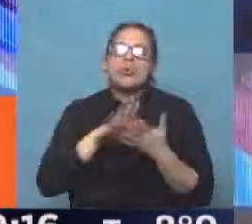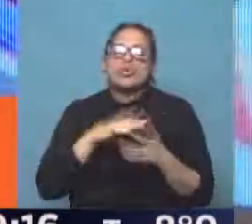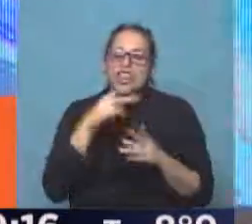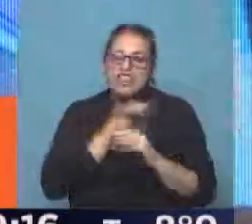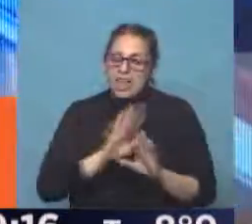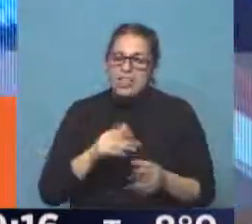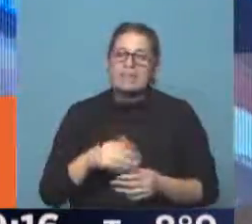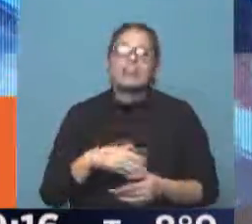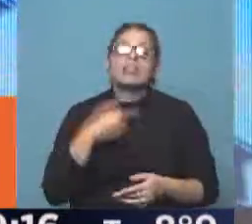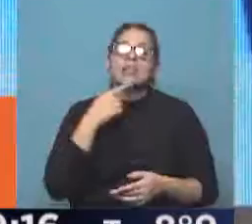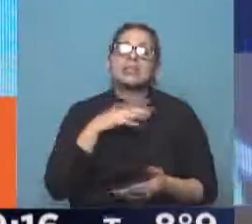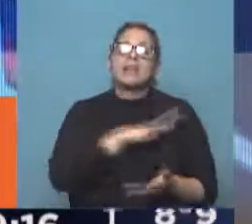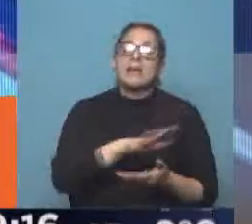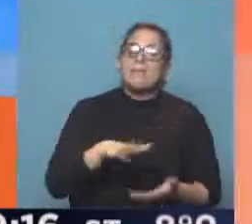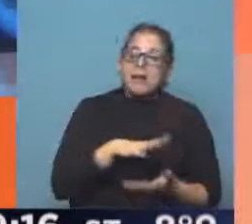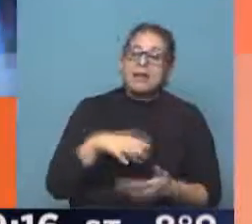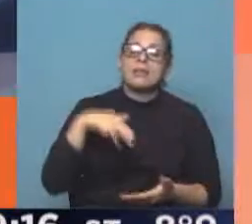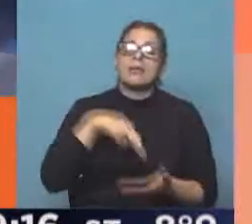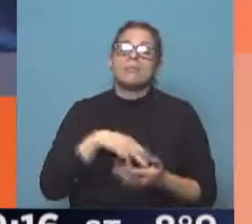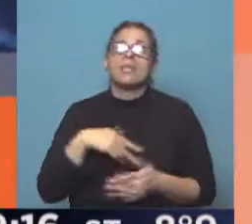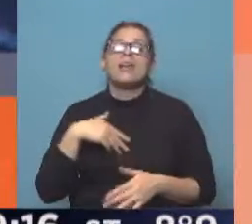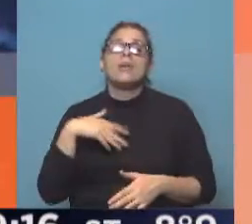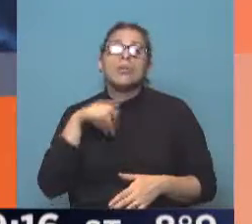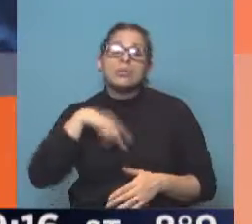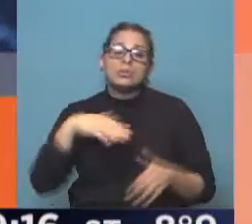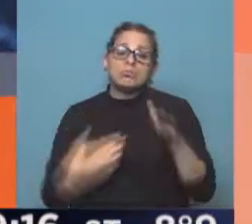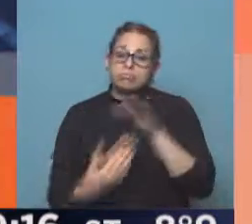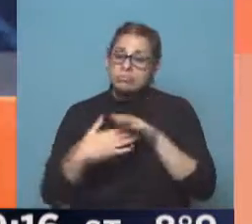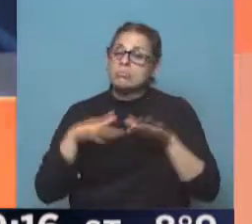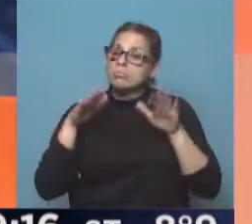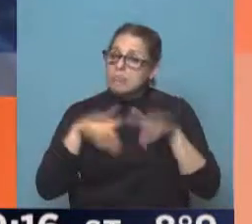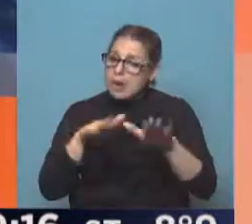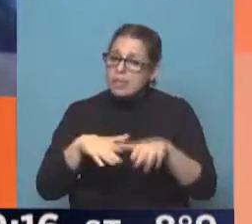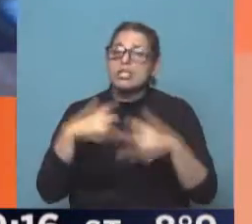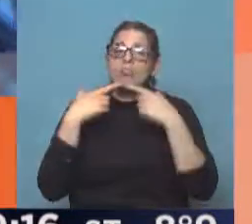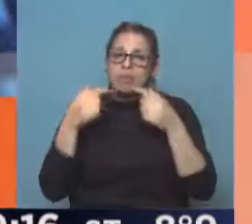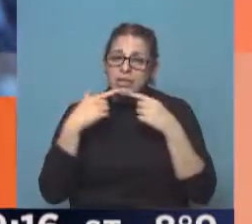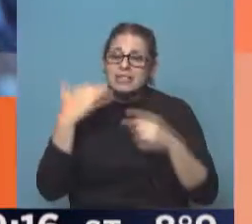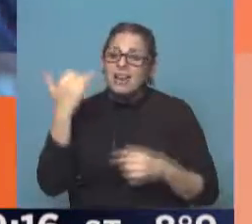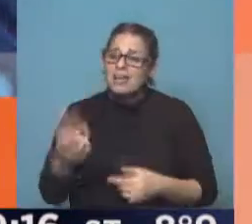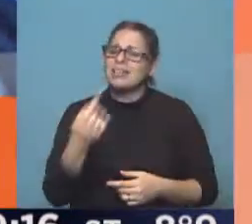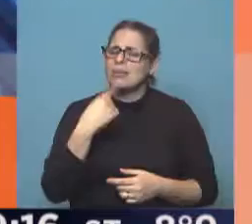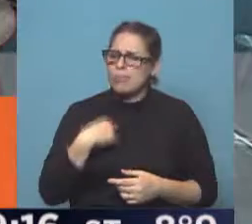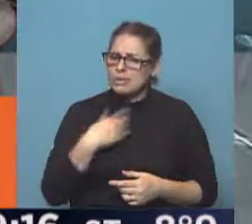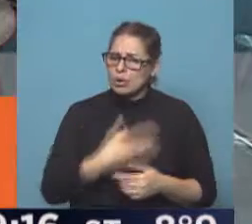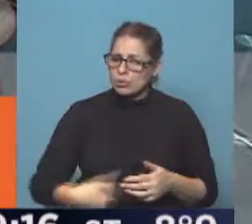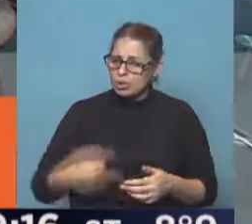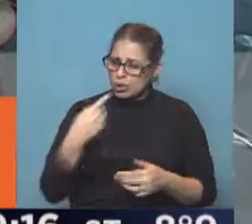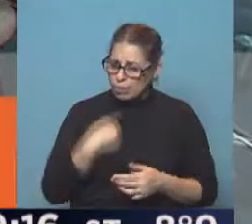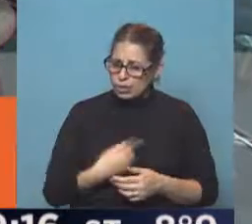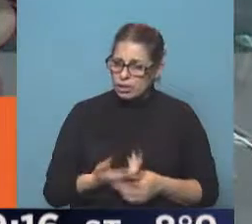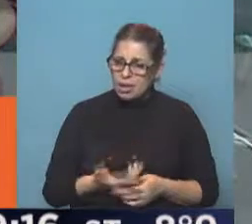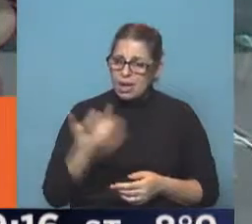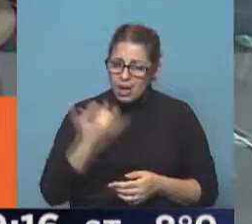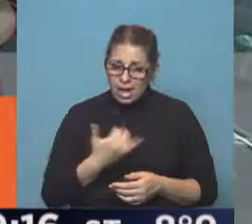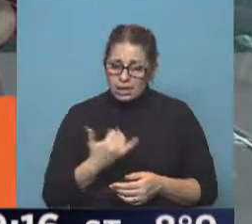Daniel, desde Barrio de Pie han encabezado y encabezan diferentes marchas, protestas. ¿Tiene alguna respuesta de las autoridades? ¿Llega